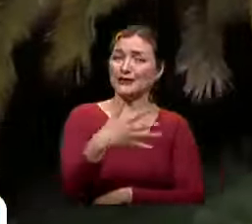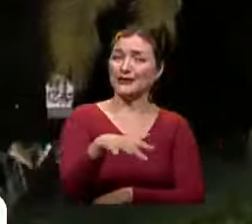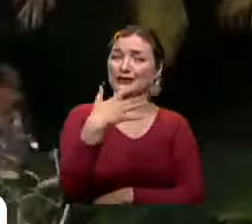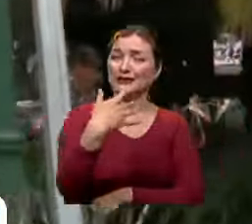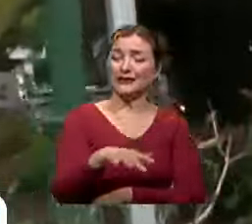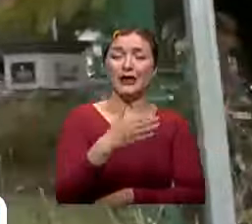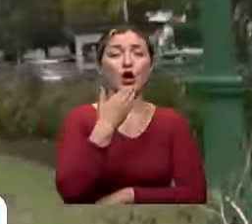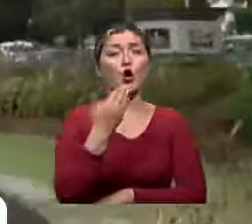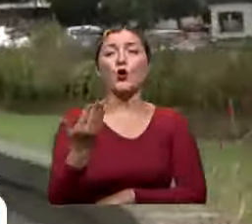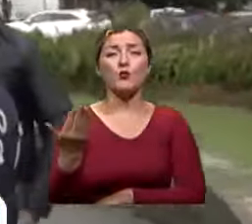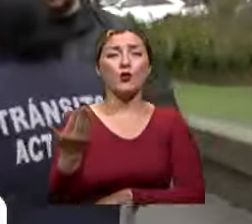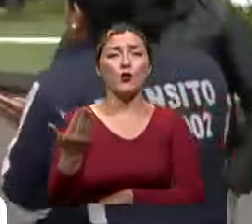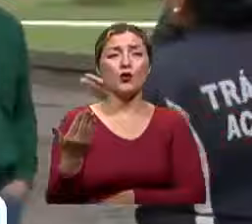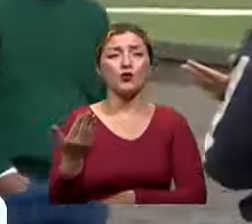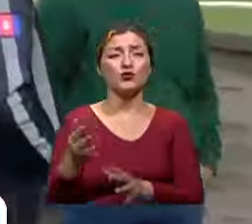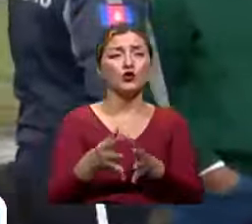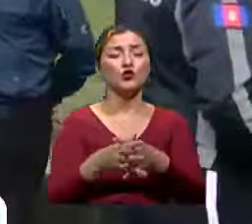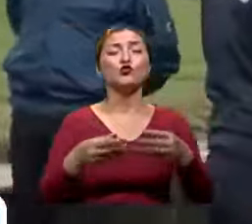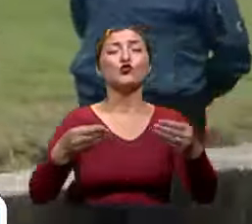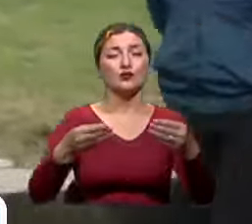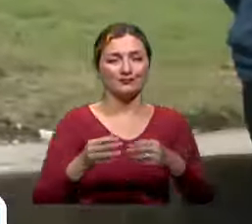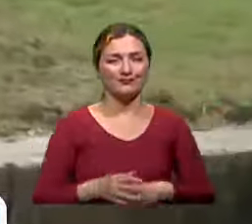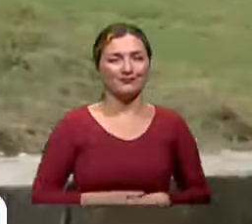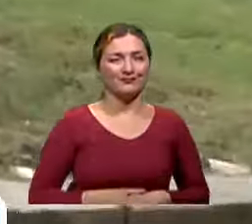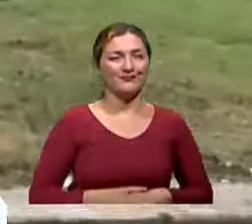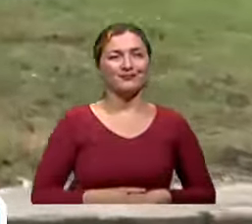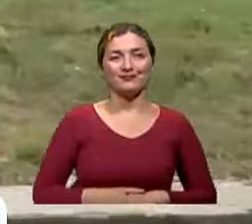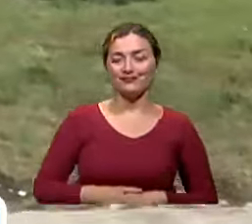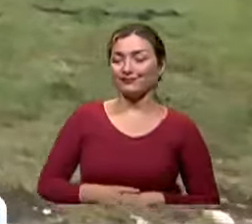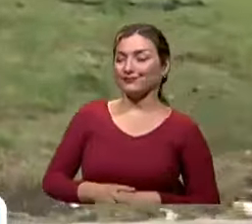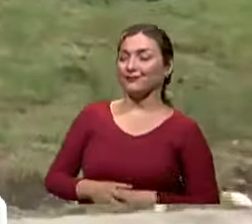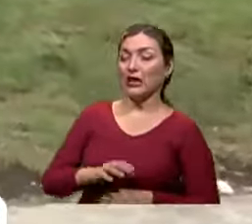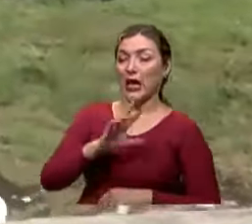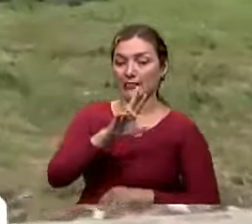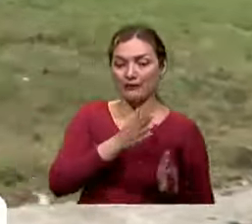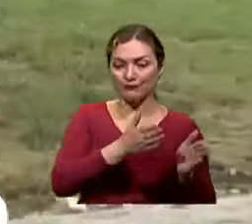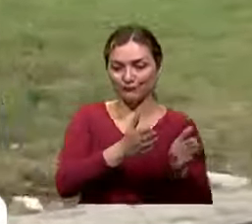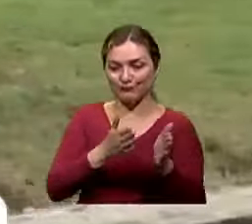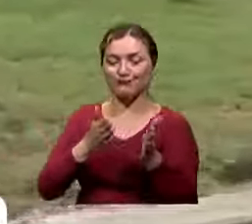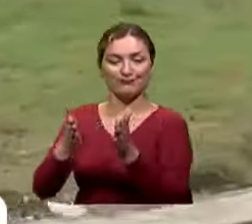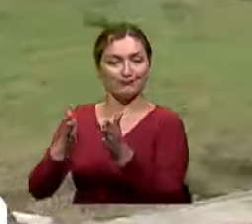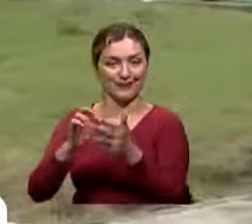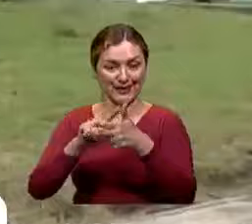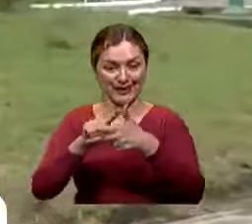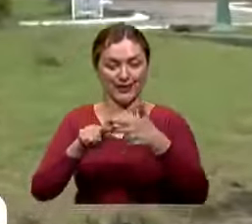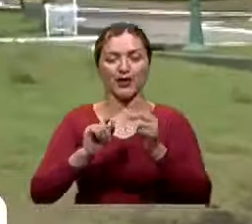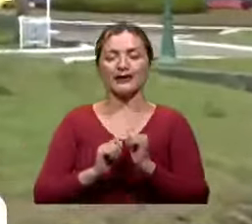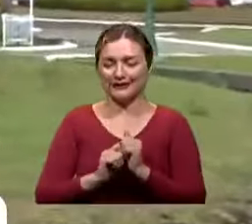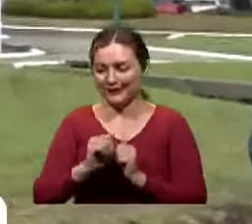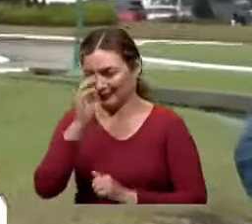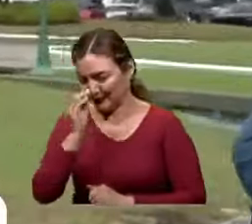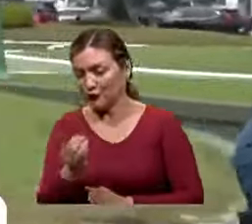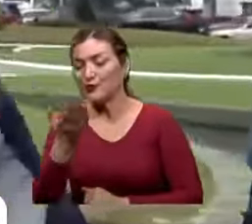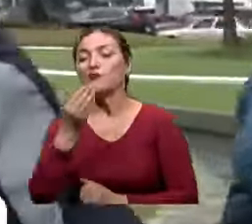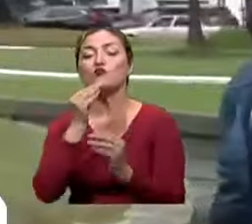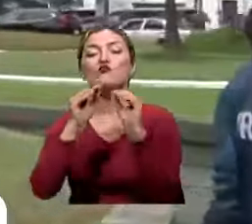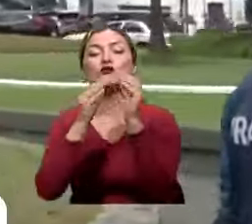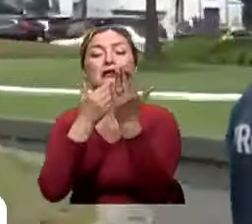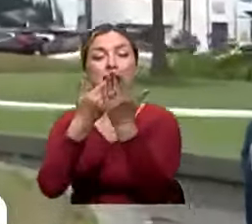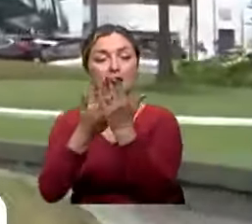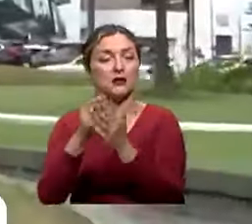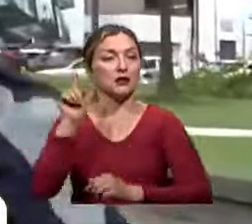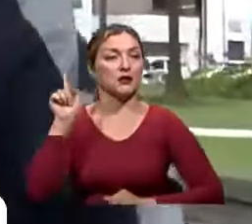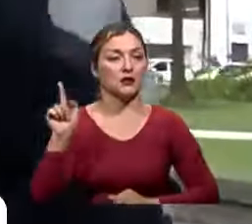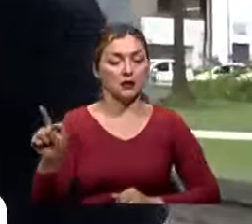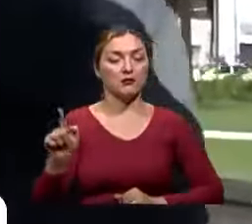tres rutas alternas. Bueno, muchas gracias. La primera es con la gente que sale del norte de Tumbaco hacia